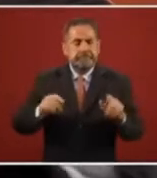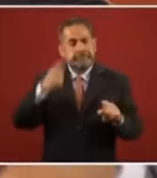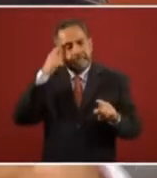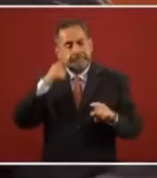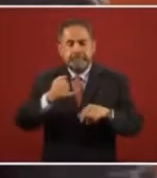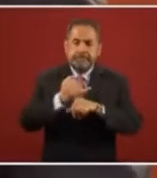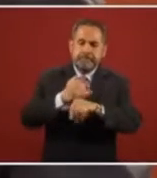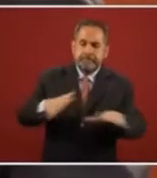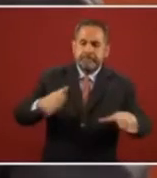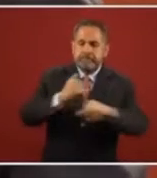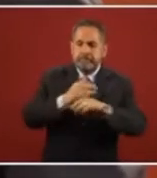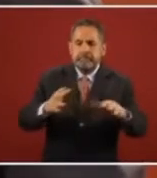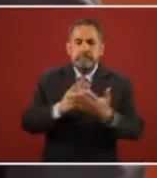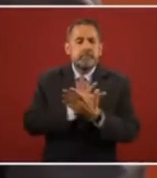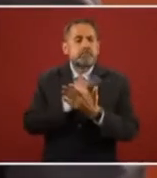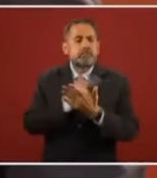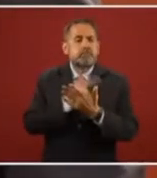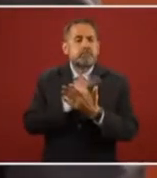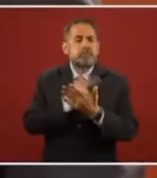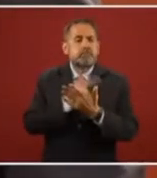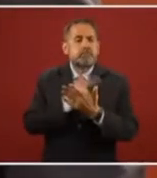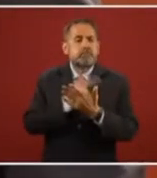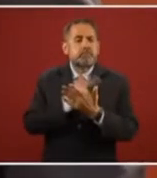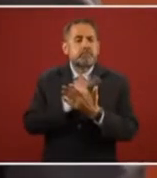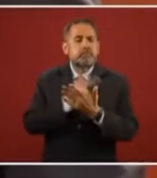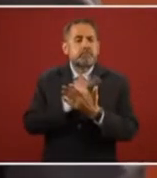para informar sobre los programas de bienestar